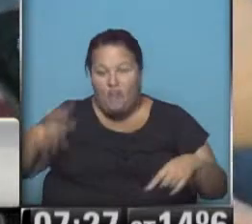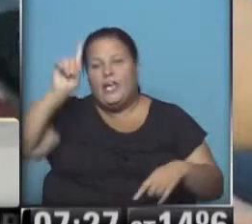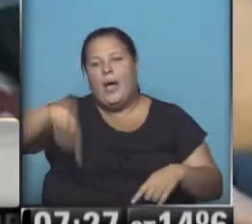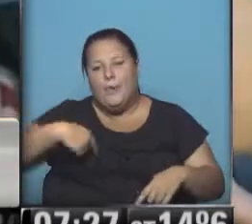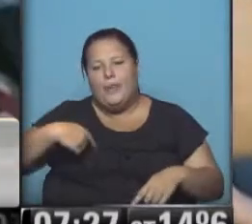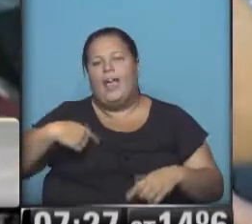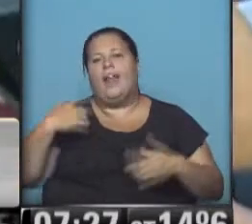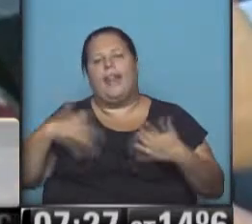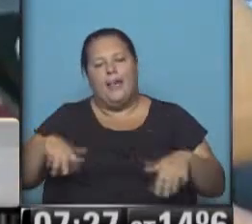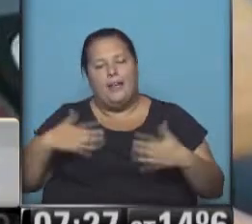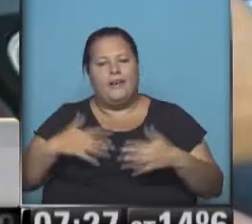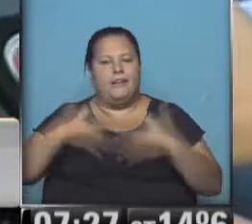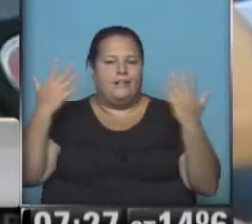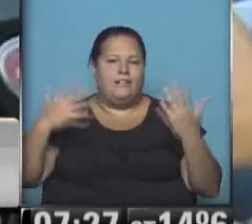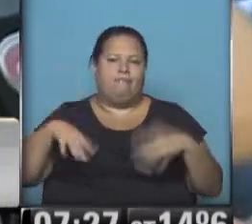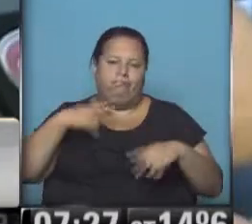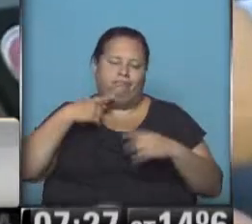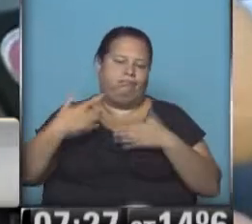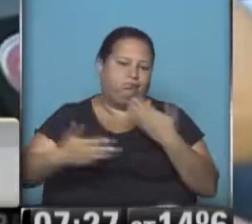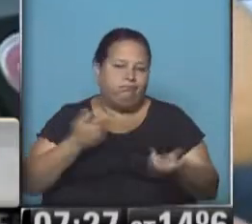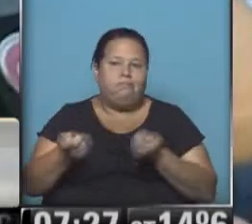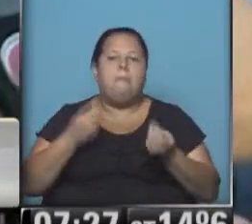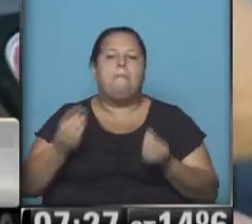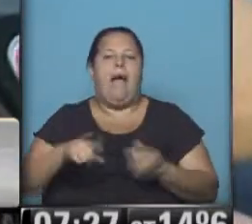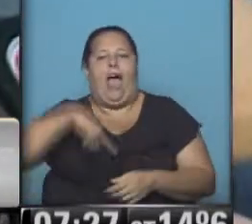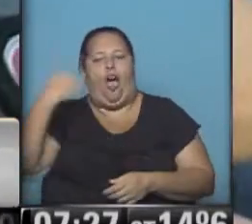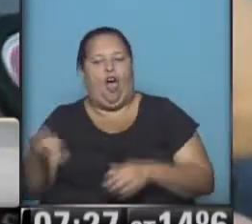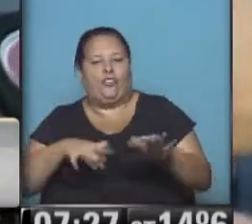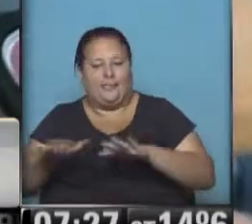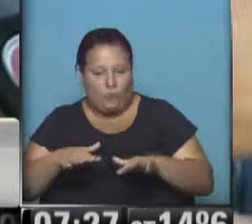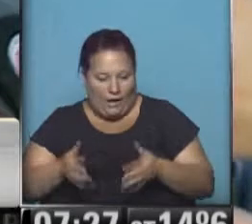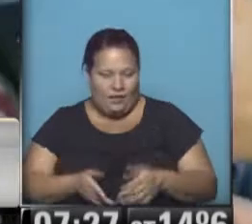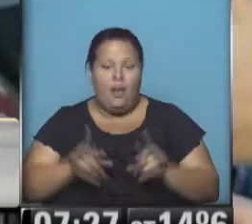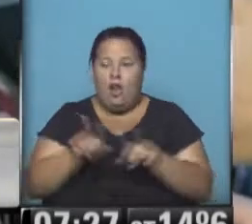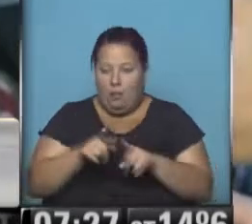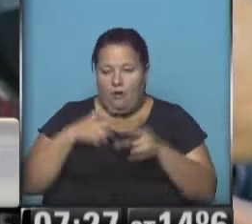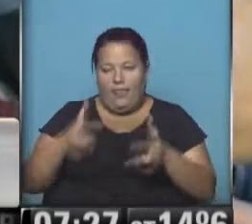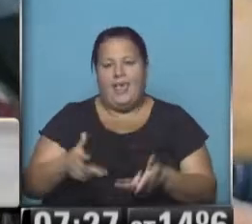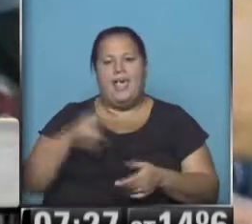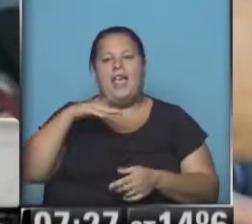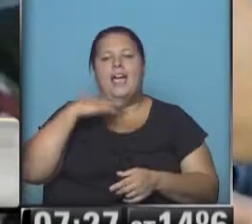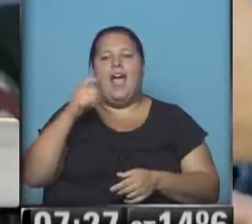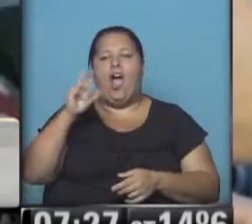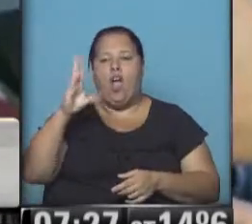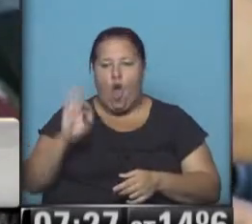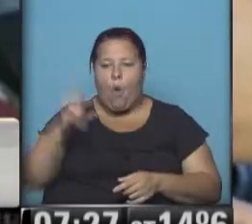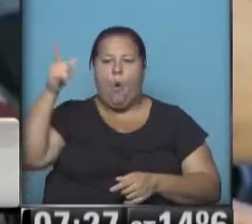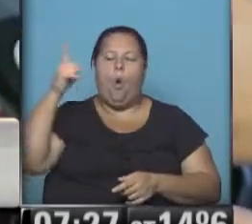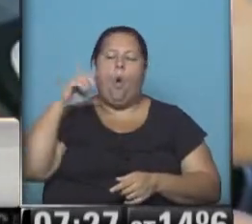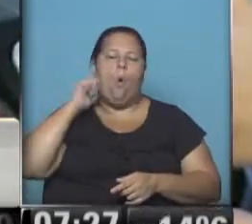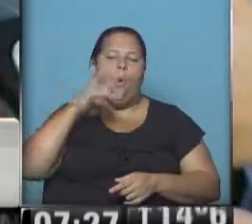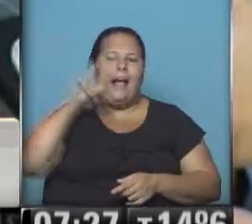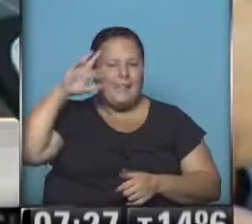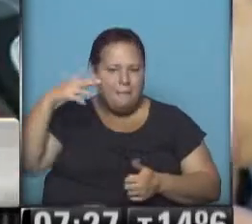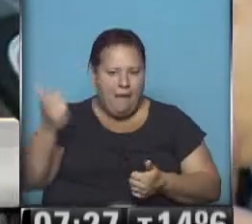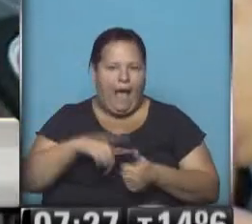un profundo o enorme brazo de palanca para otro tipo de situaciones. Pasó, lo dije con Jacobo Ardenza en Guatemala, lo he dicho